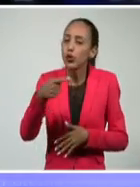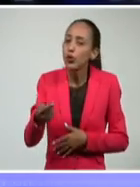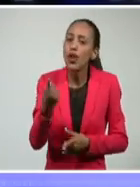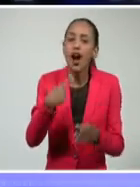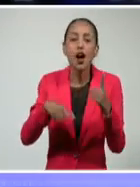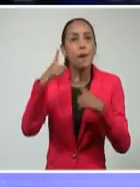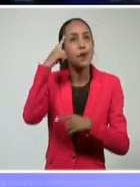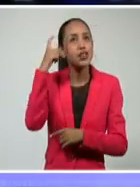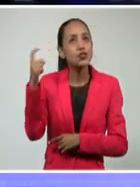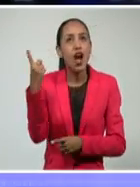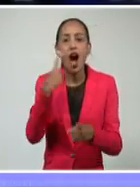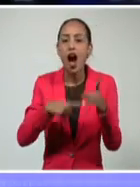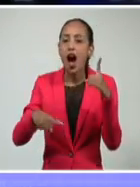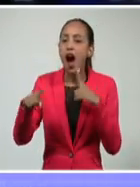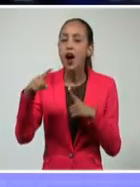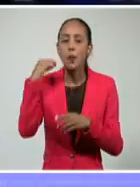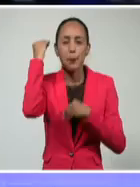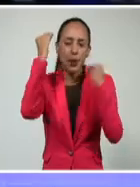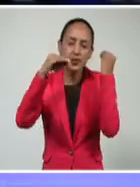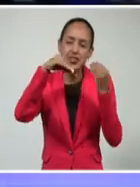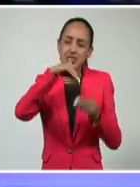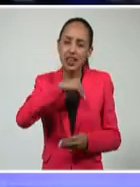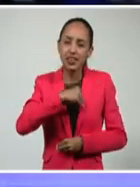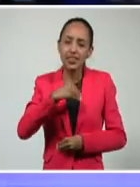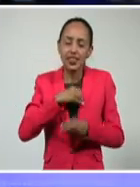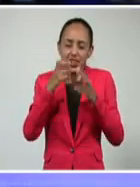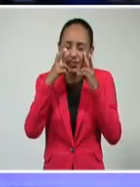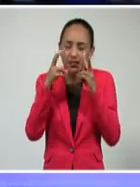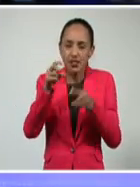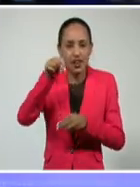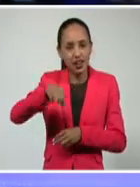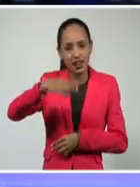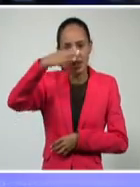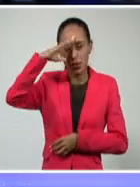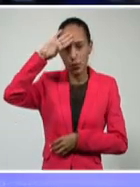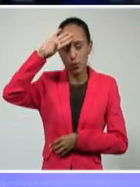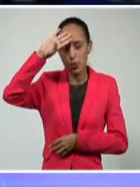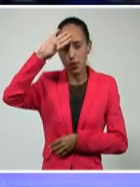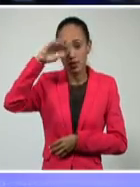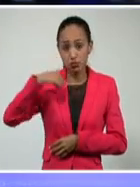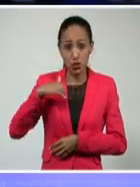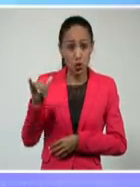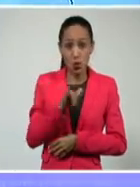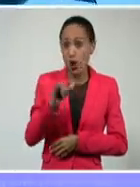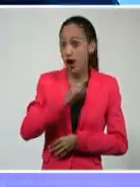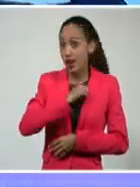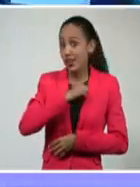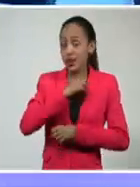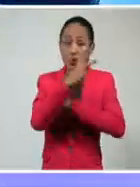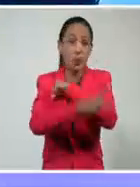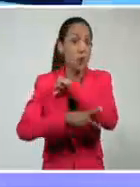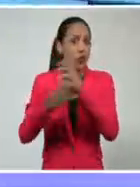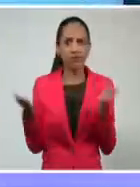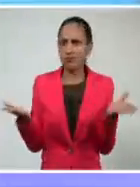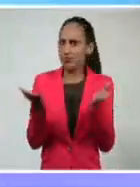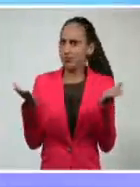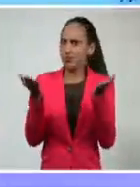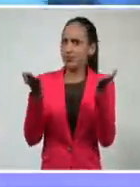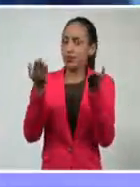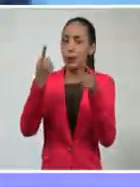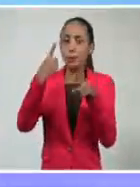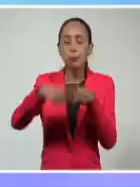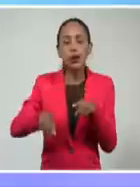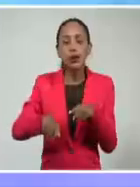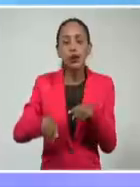para pensar, sentir y vivir en este país. Yo también quisiera un país en desarrollo continuo, pero sin